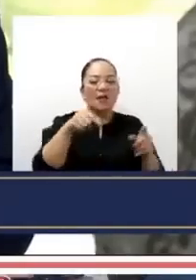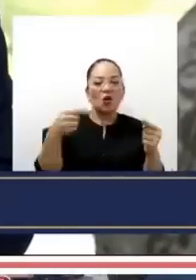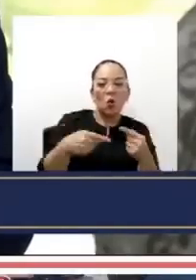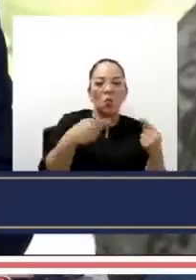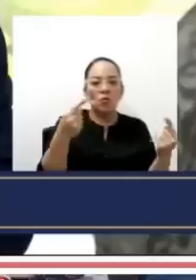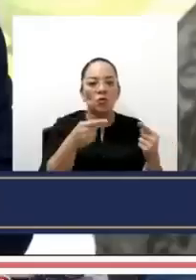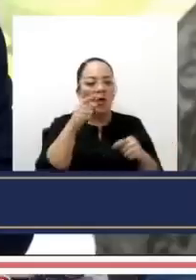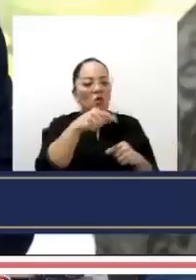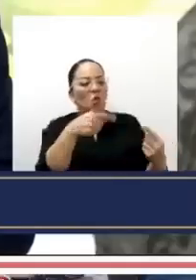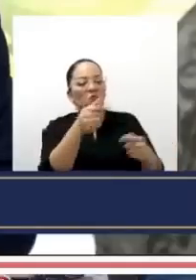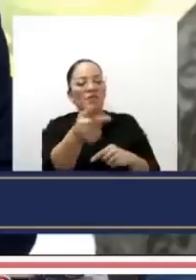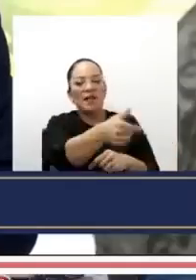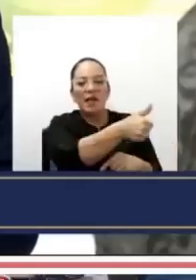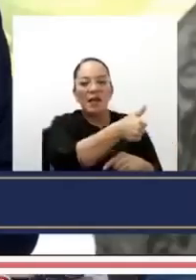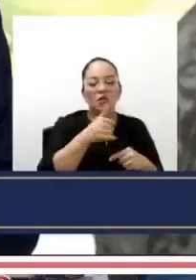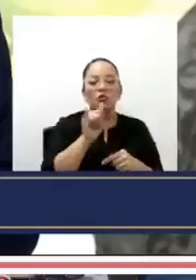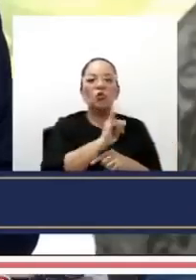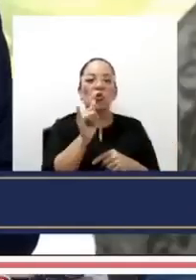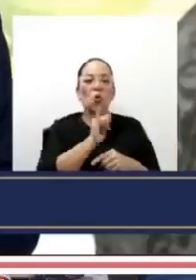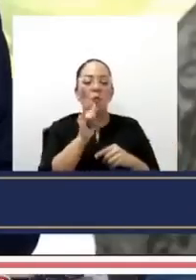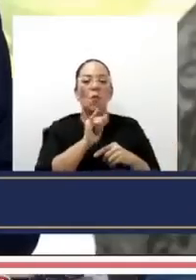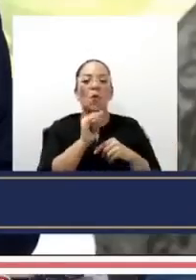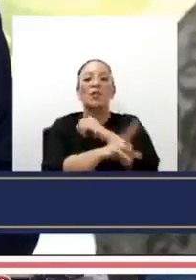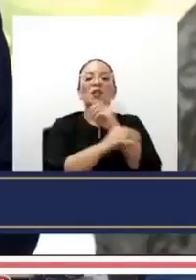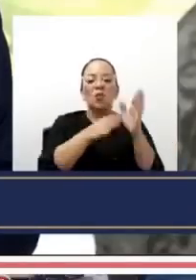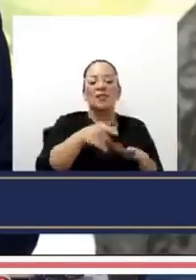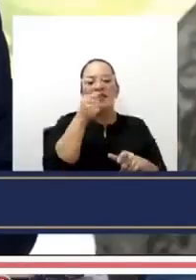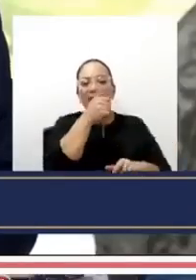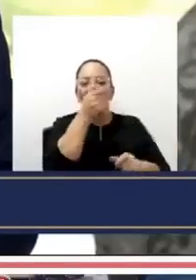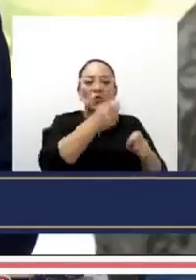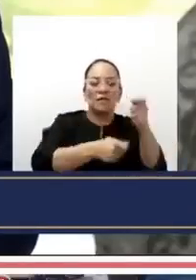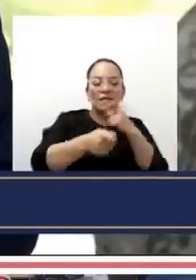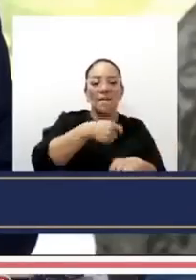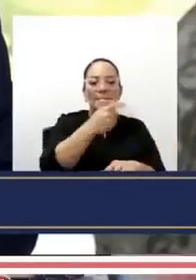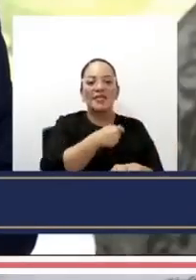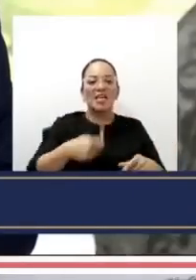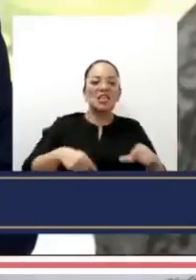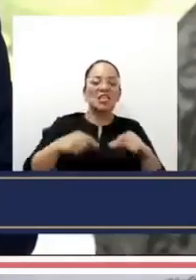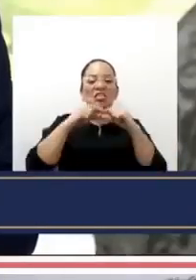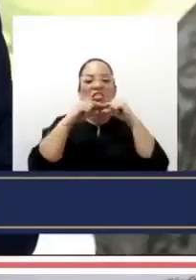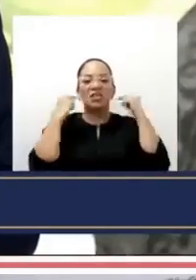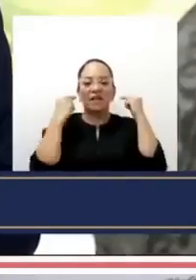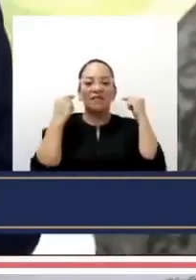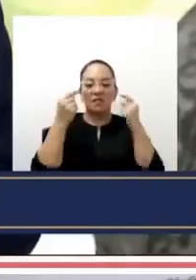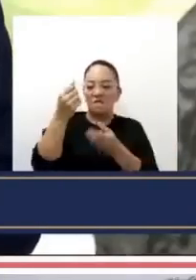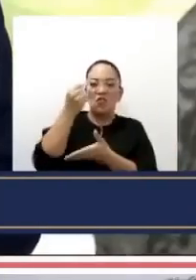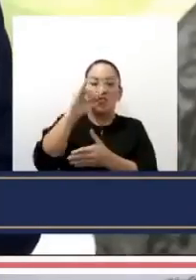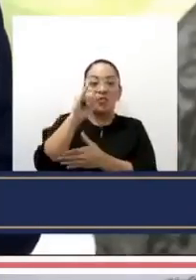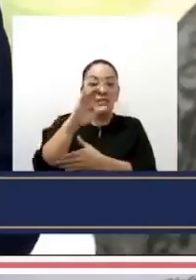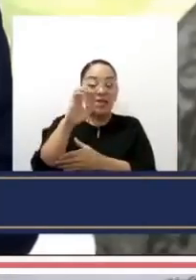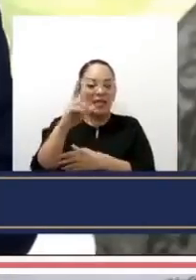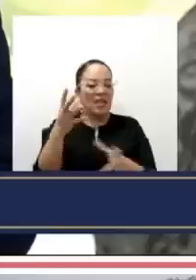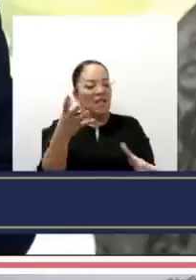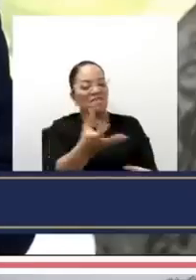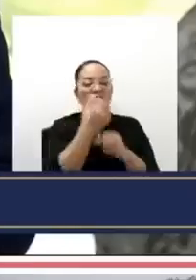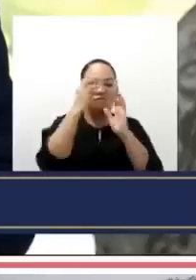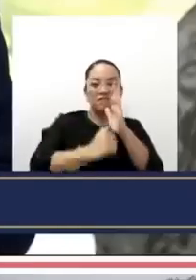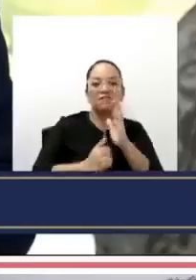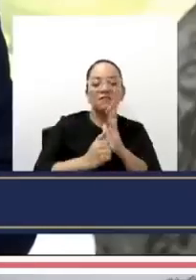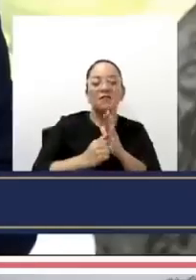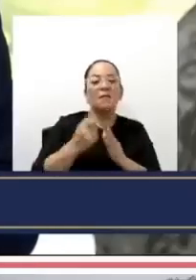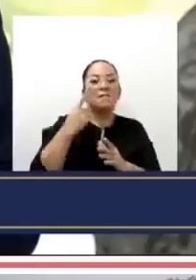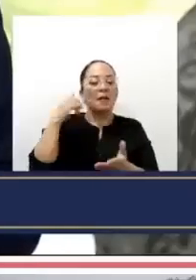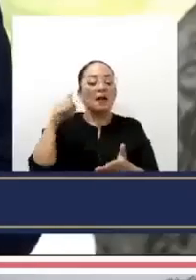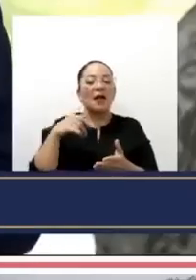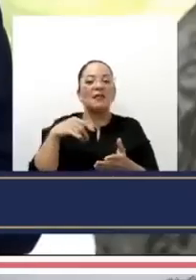Está contra ellos como hace el delincuente narcotraficante presidente Chávez. Quitó fondos al ICD, debilitando combate del